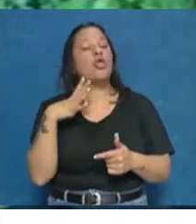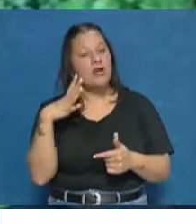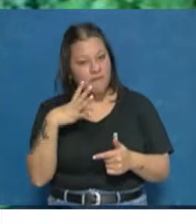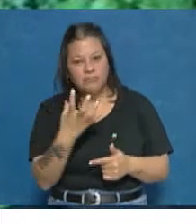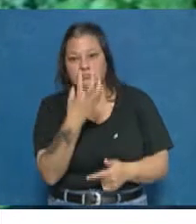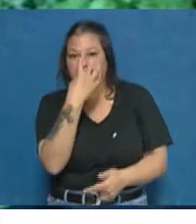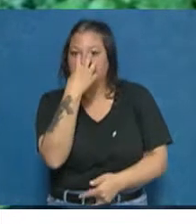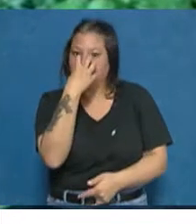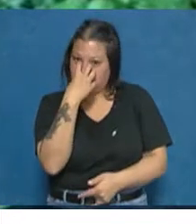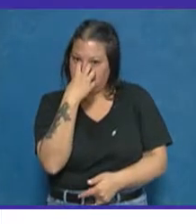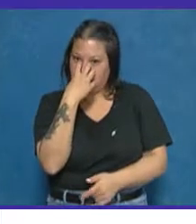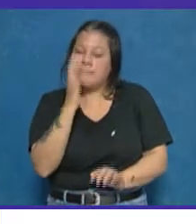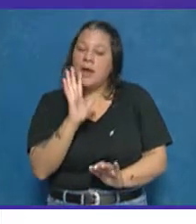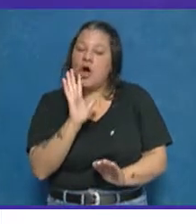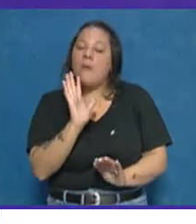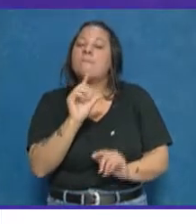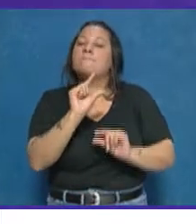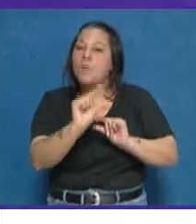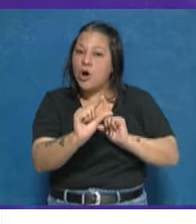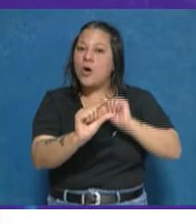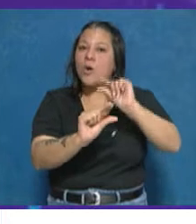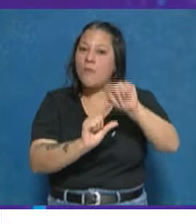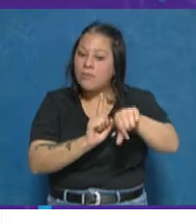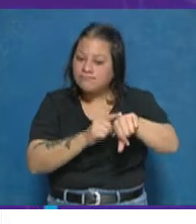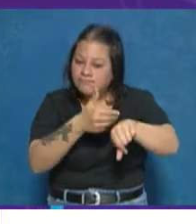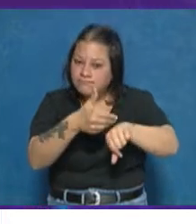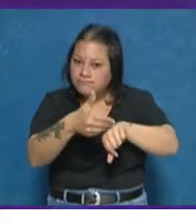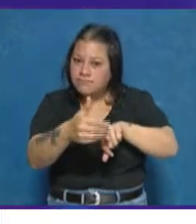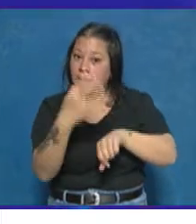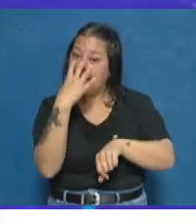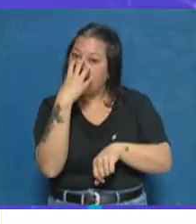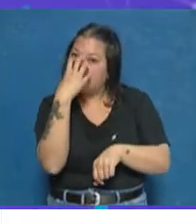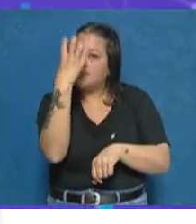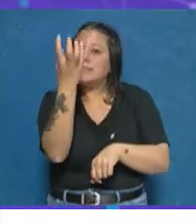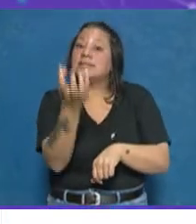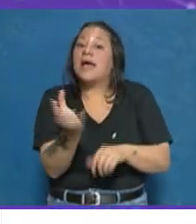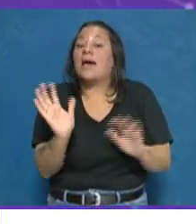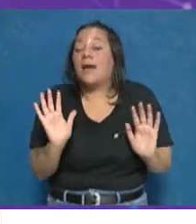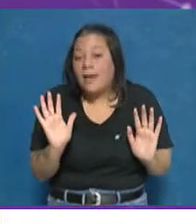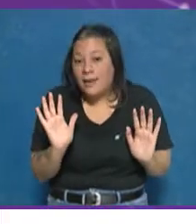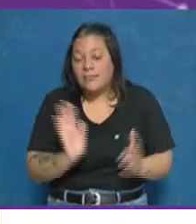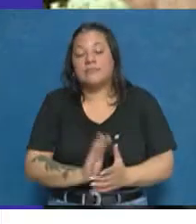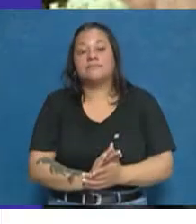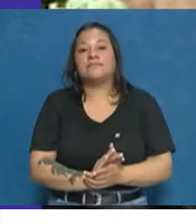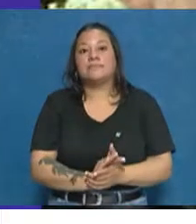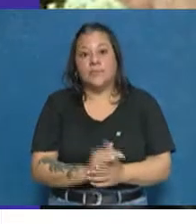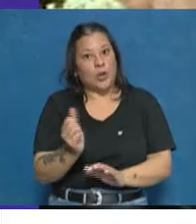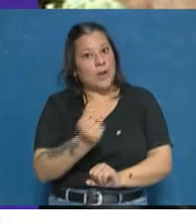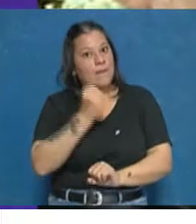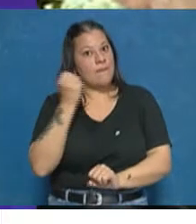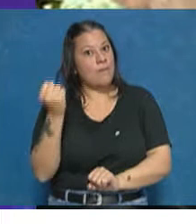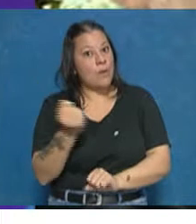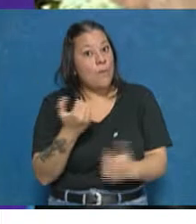asistencia respiratoria, pero que está en proceso de desvinculación del respirador. Y esto, Dani, no es un dato menor,